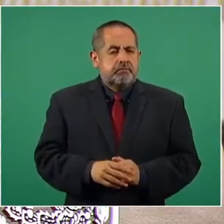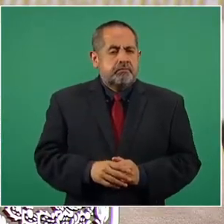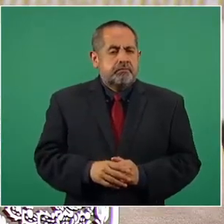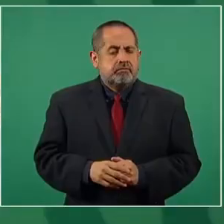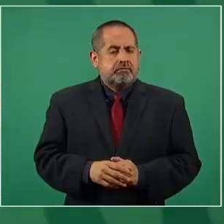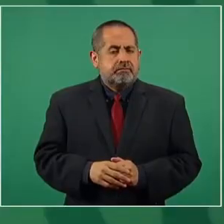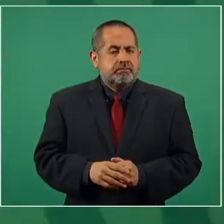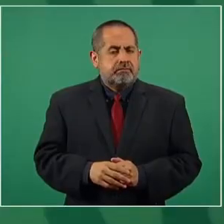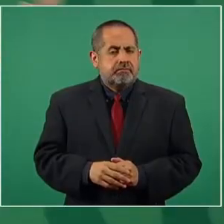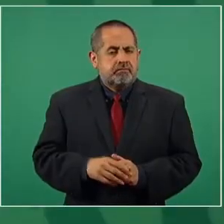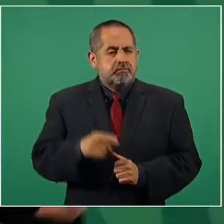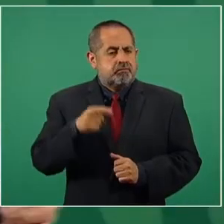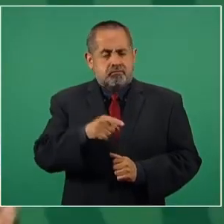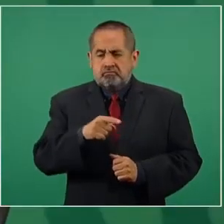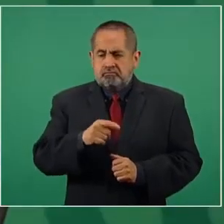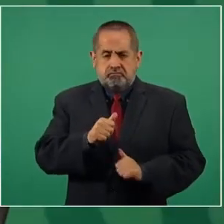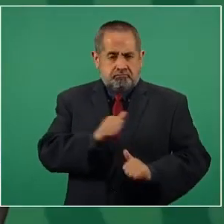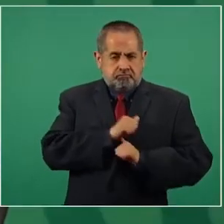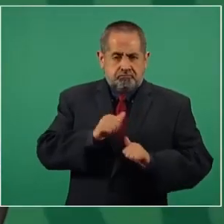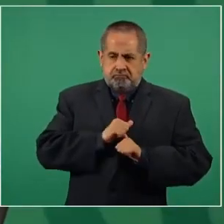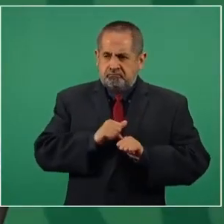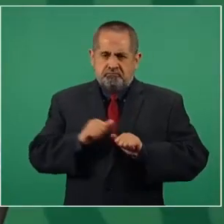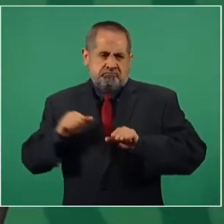con el despliegue